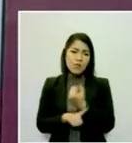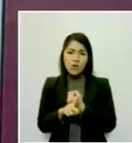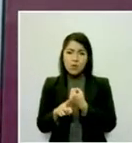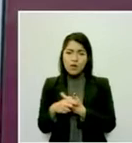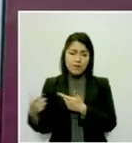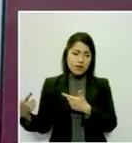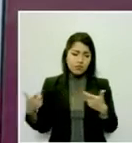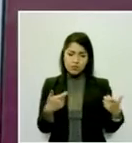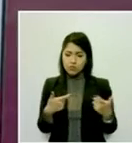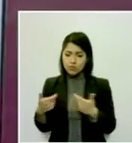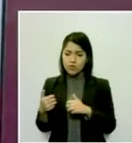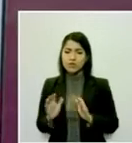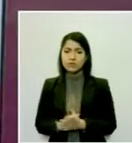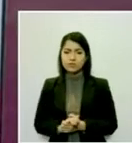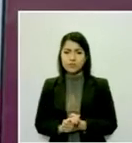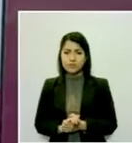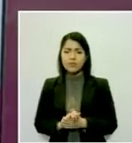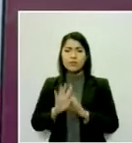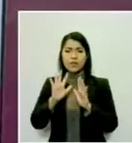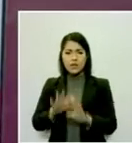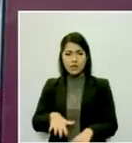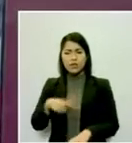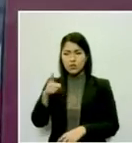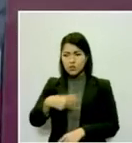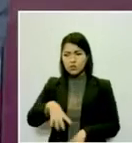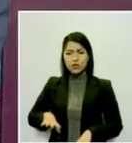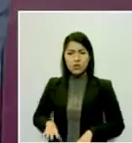Los fueron trasladados, se hizo el operativo,